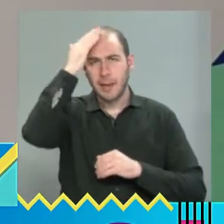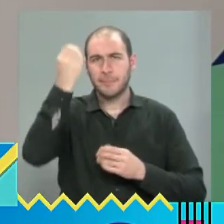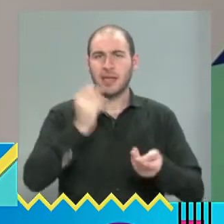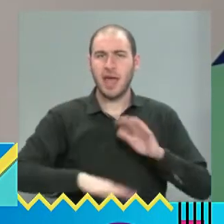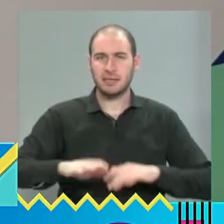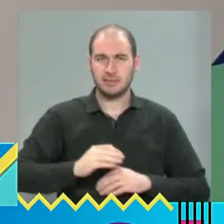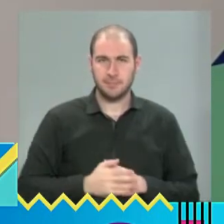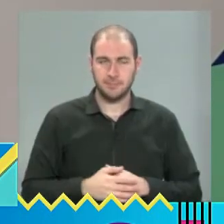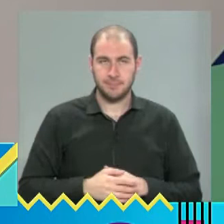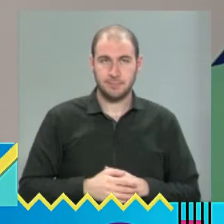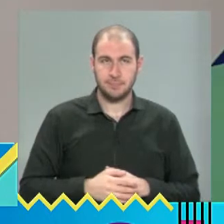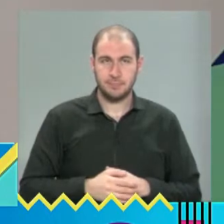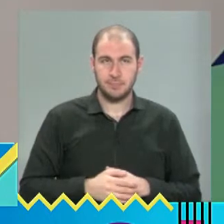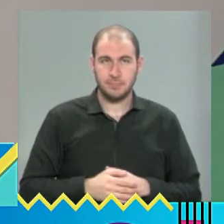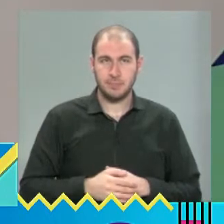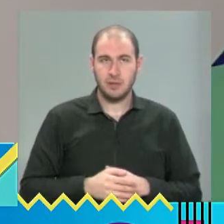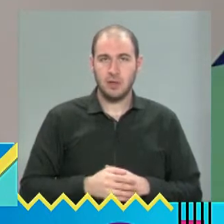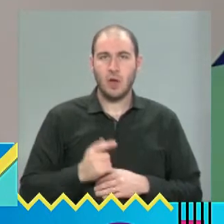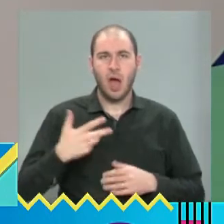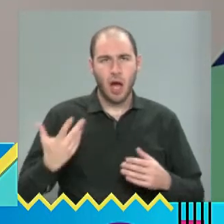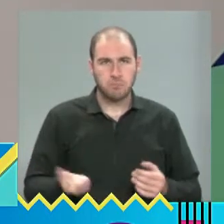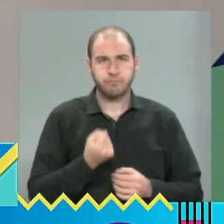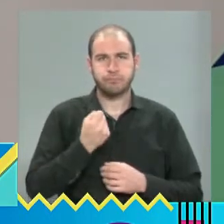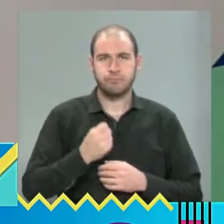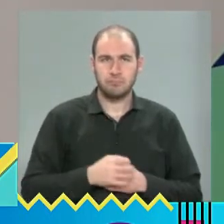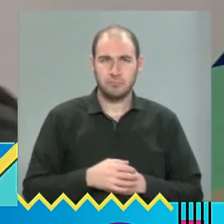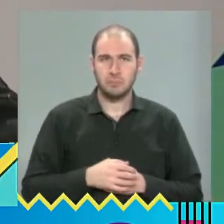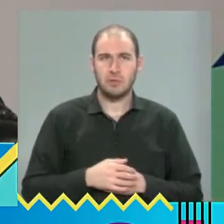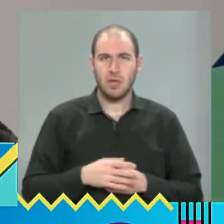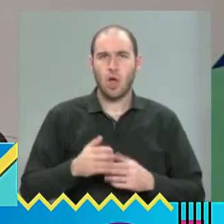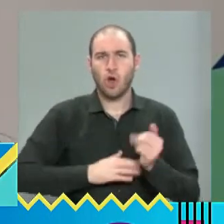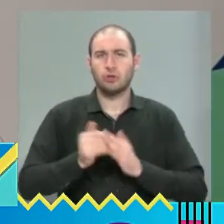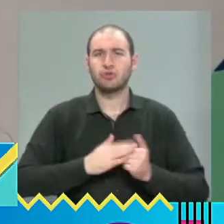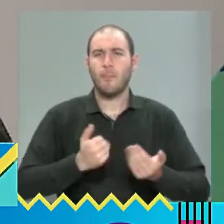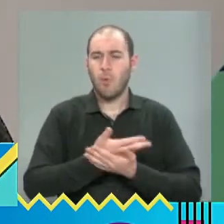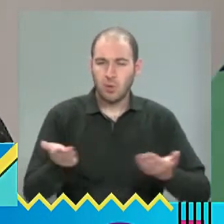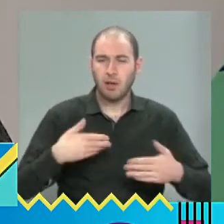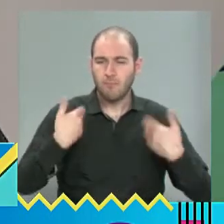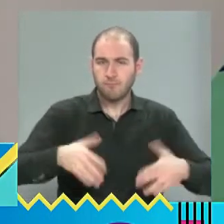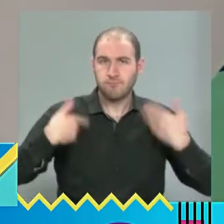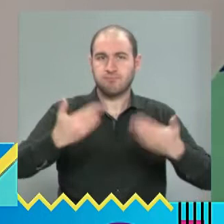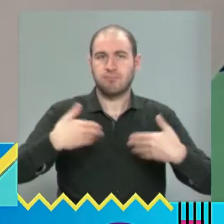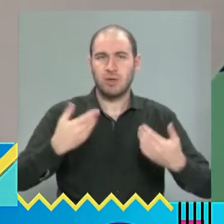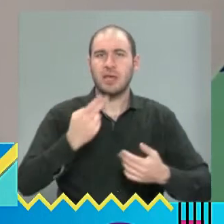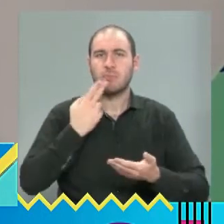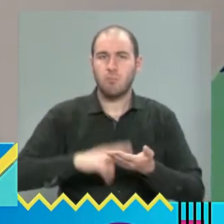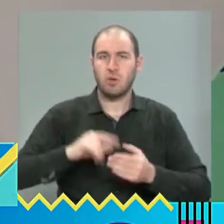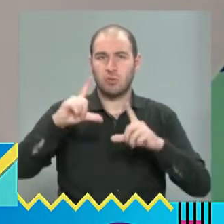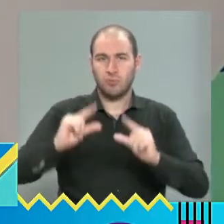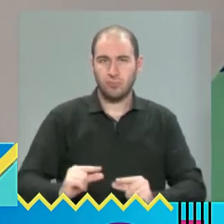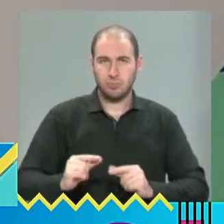está diciendo, mira, aprovechemos, hagamos mucha obra pública, bajemos